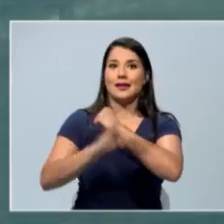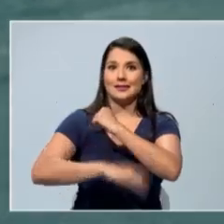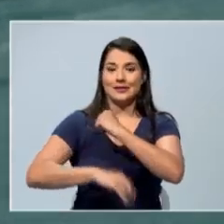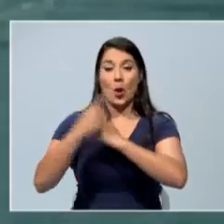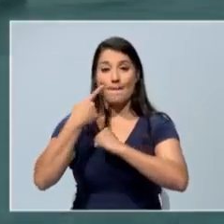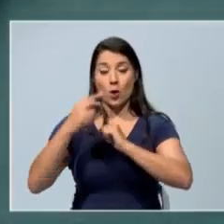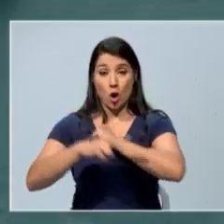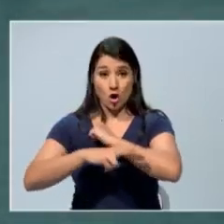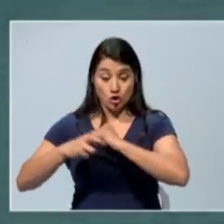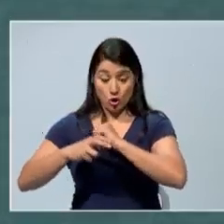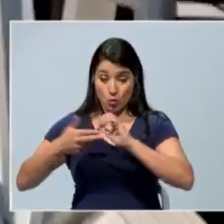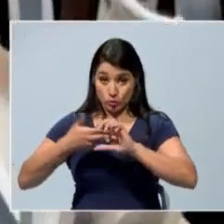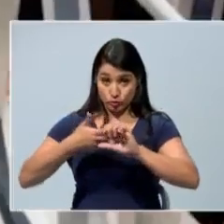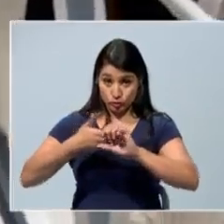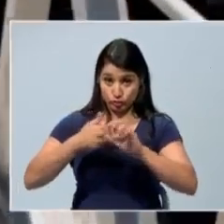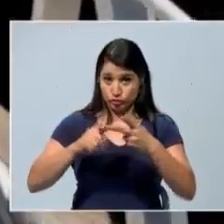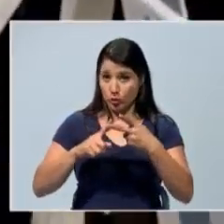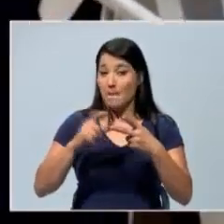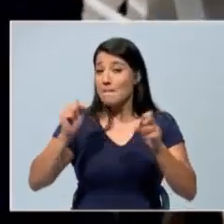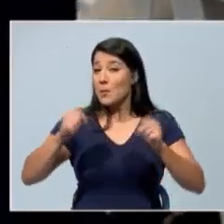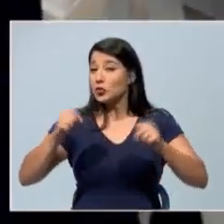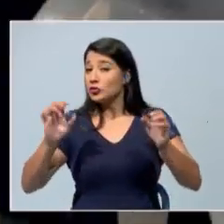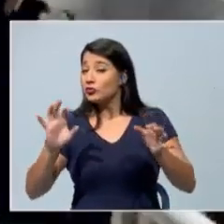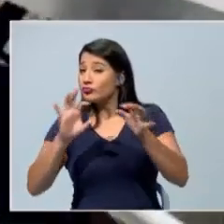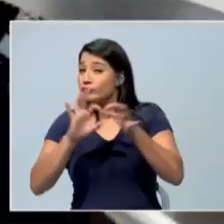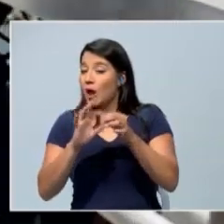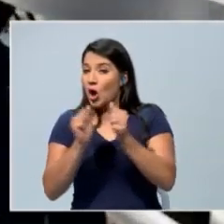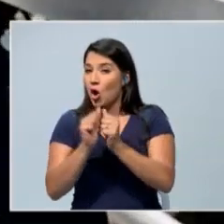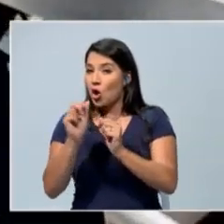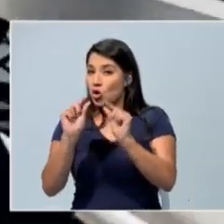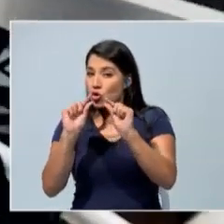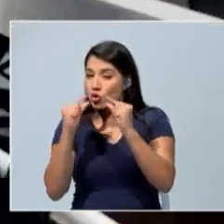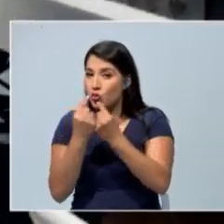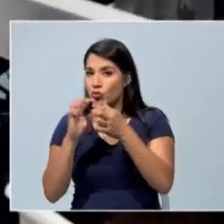la posible relación con las mafias del narcotráfico,